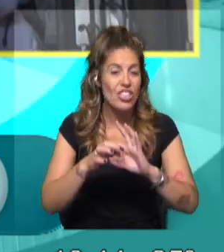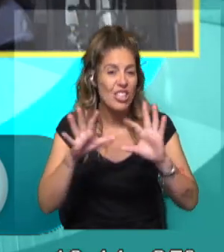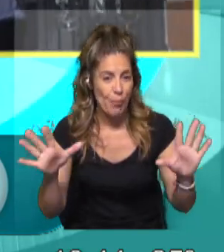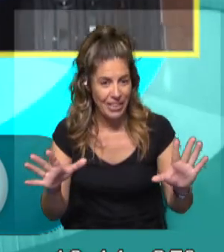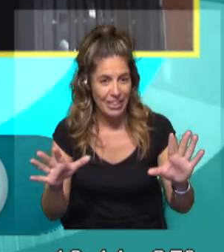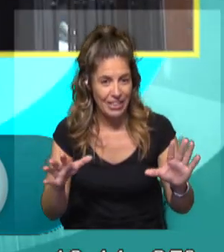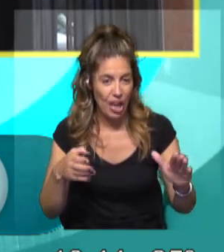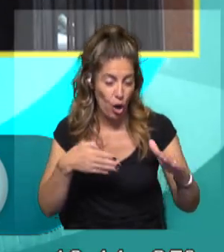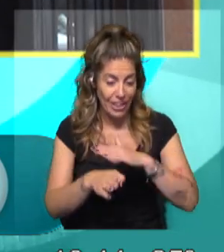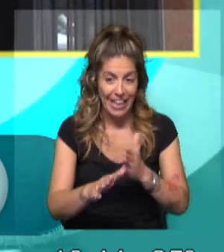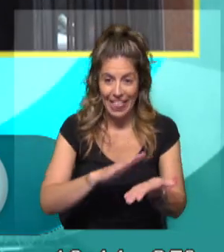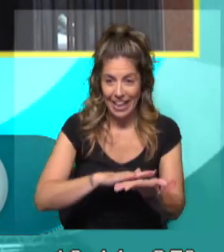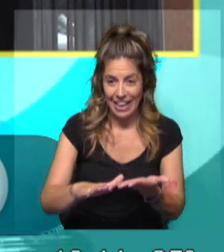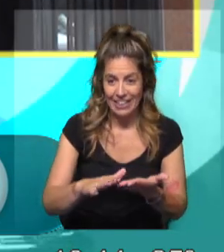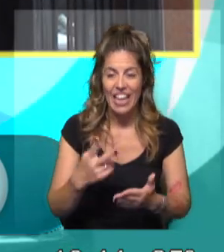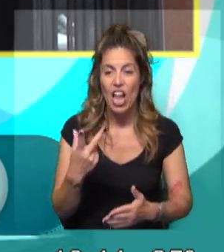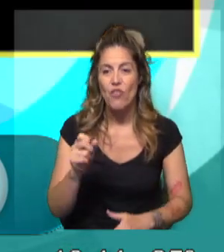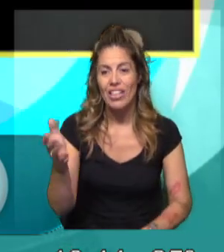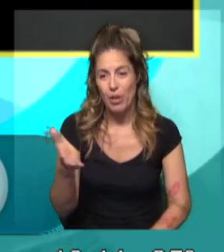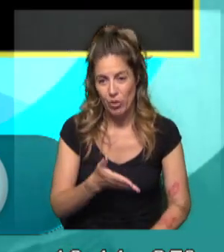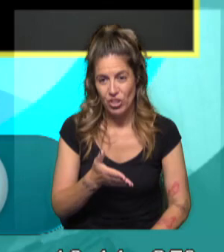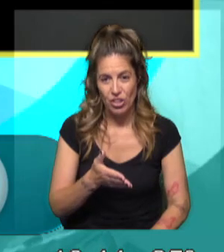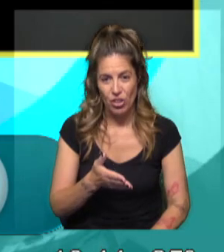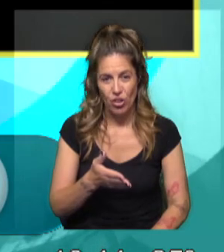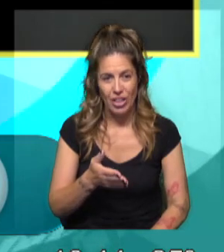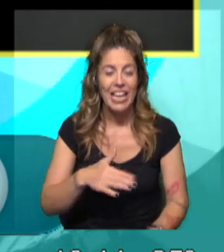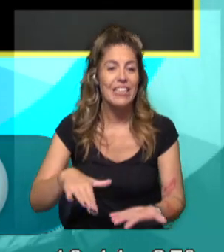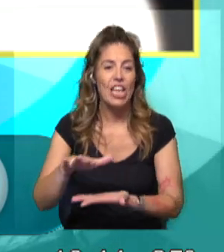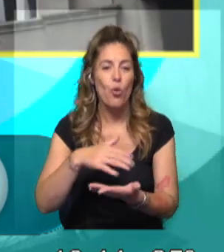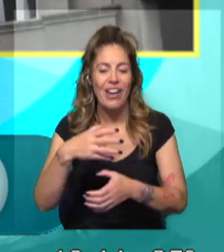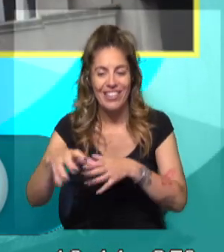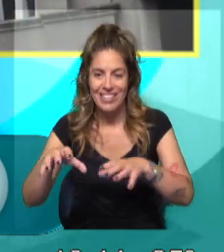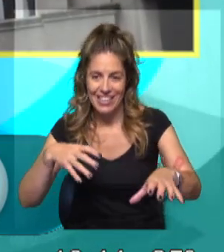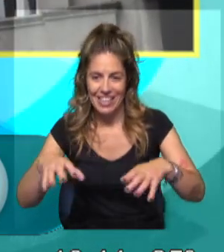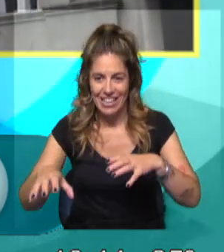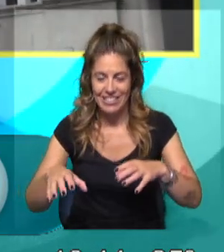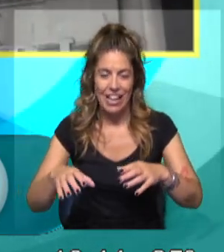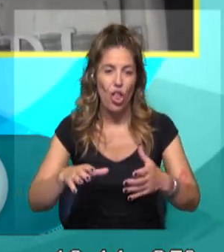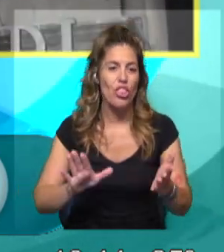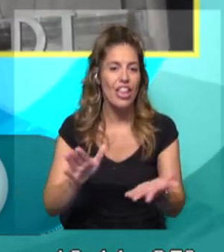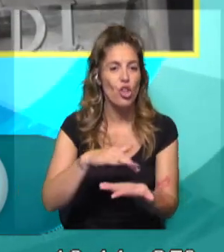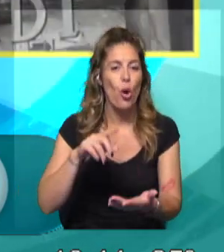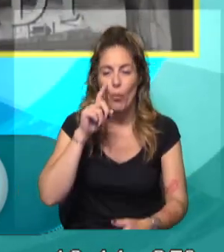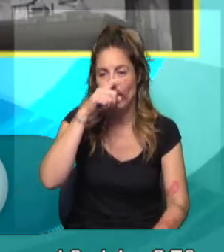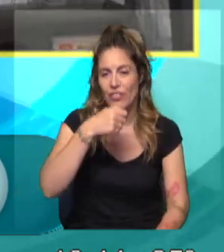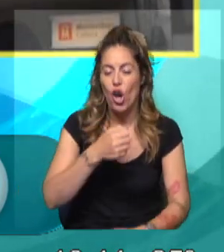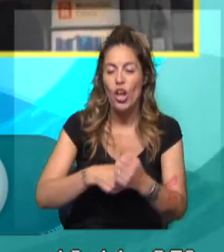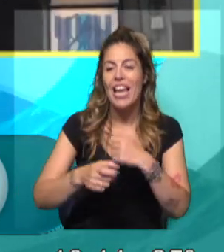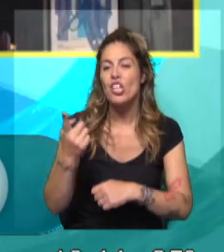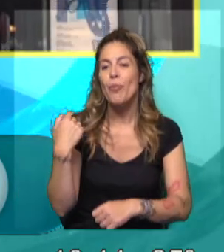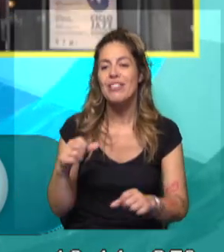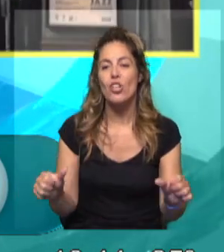independientes con entrada libre, el 20% de la capacidad, y en lugares descentralizados de todo Montevideo. El año pasado se